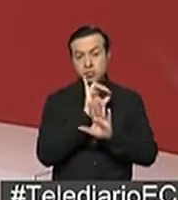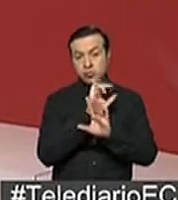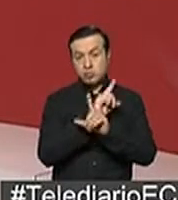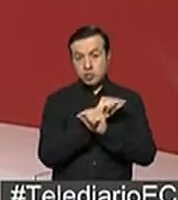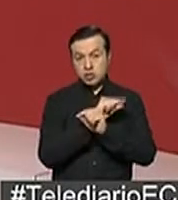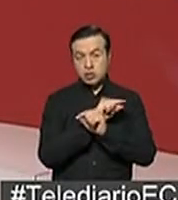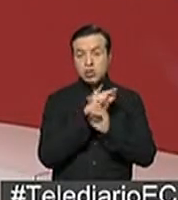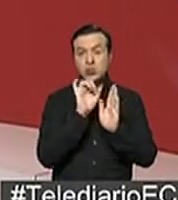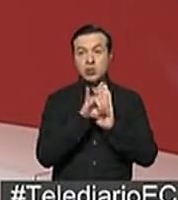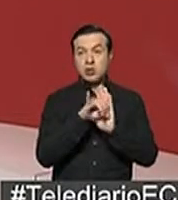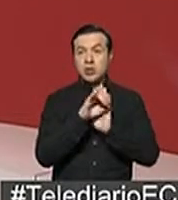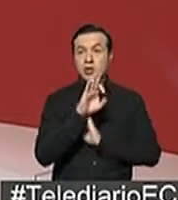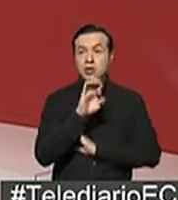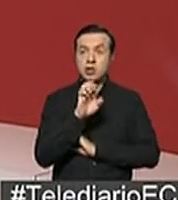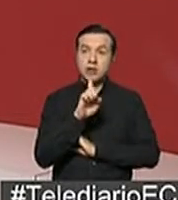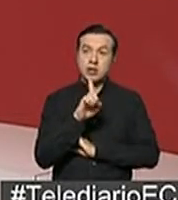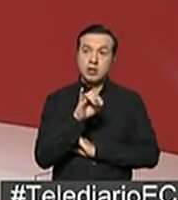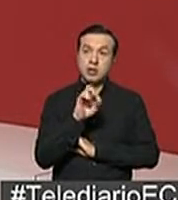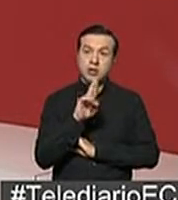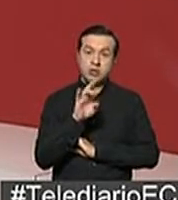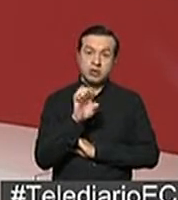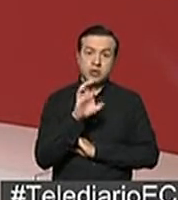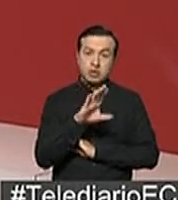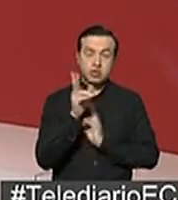como telediario-EC y nuestra página web